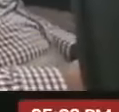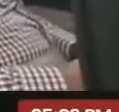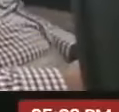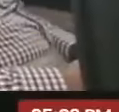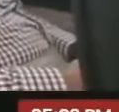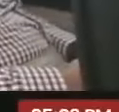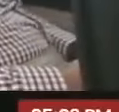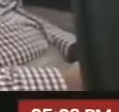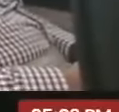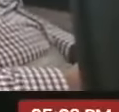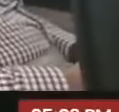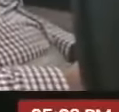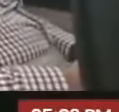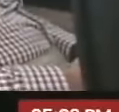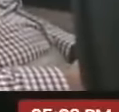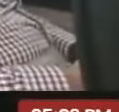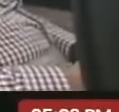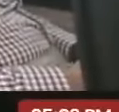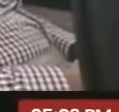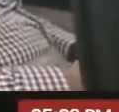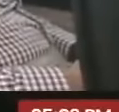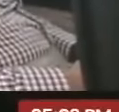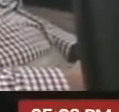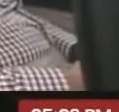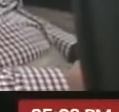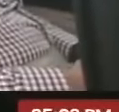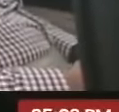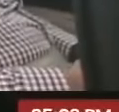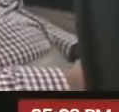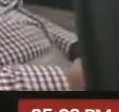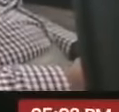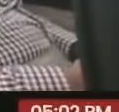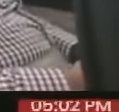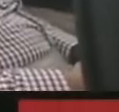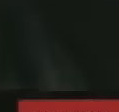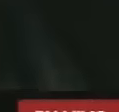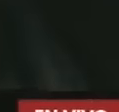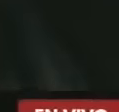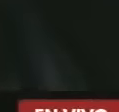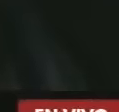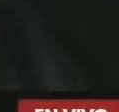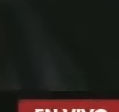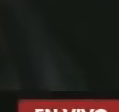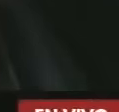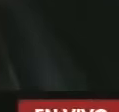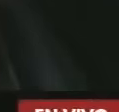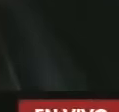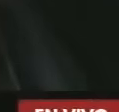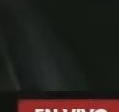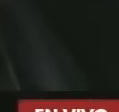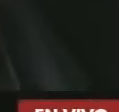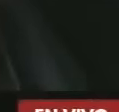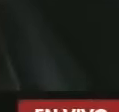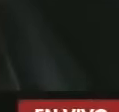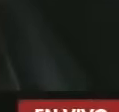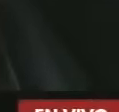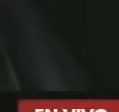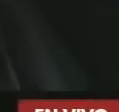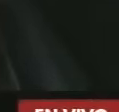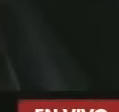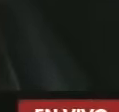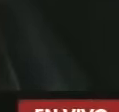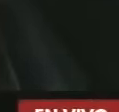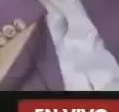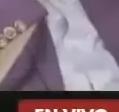el cinturón de seguridad. ¿Qué pasó? Y se me cayó la cara de la vergüenza. Sí, porque tienen